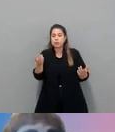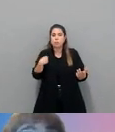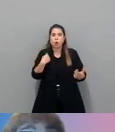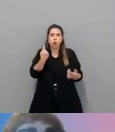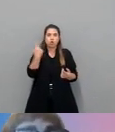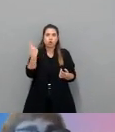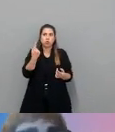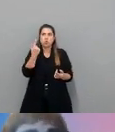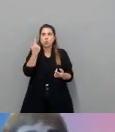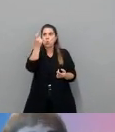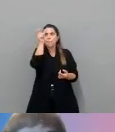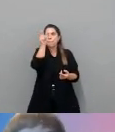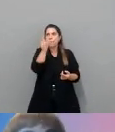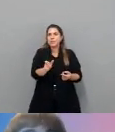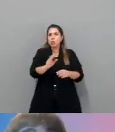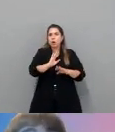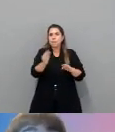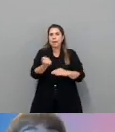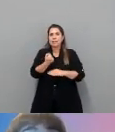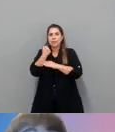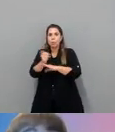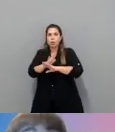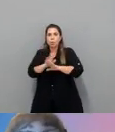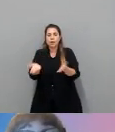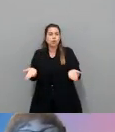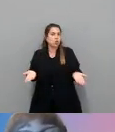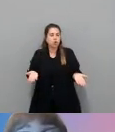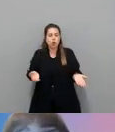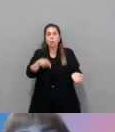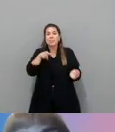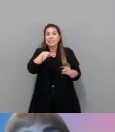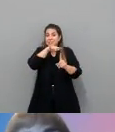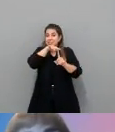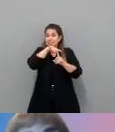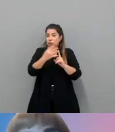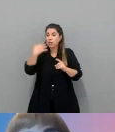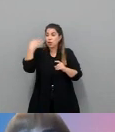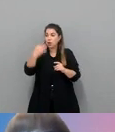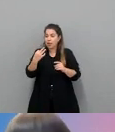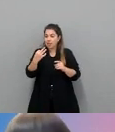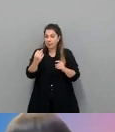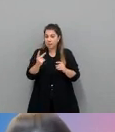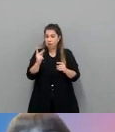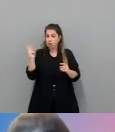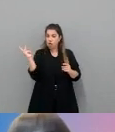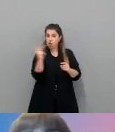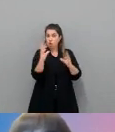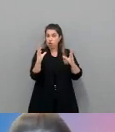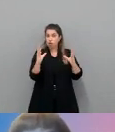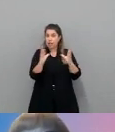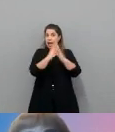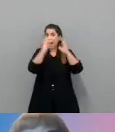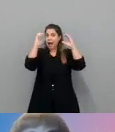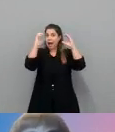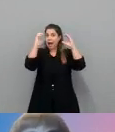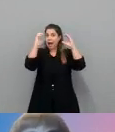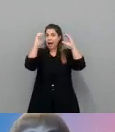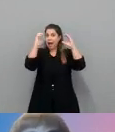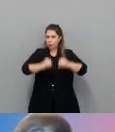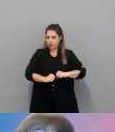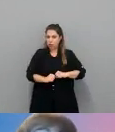que apoya, un progenitor que apoya. Pues en este caso tendremos que estar al acuerdo de progenitores y es preferible,